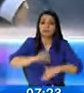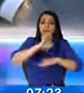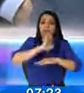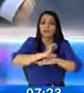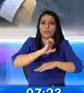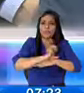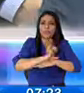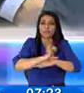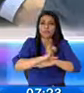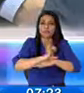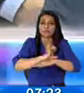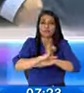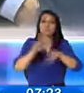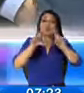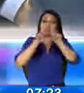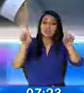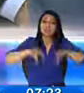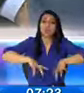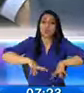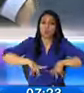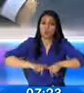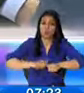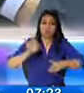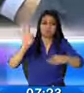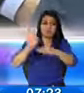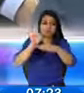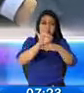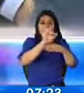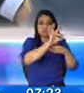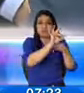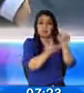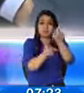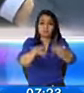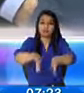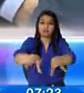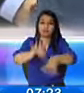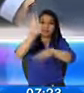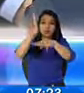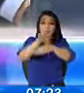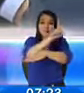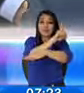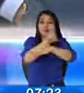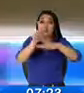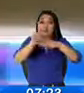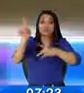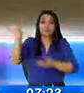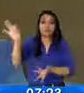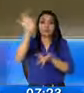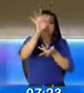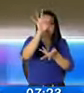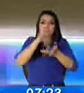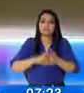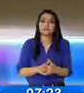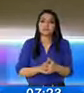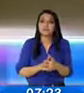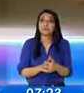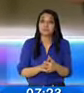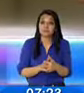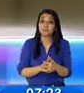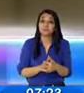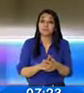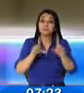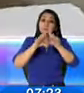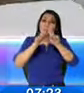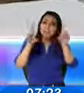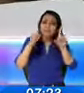esta empresa corrupta y corruptora, de sus directivos y de sus representantes. En Odebrecht dicen estar dispuestos